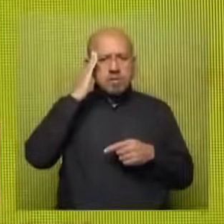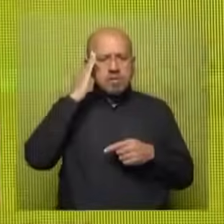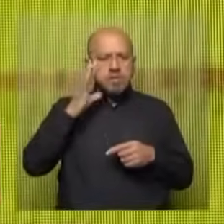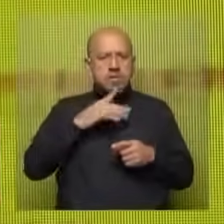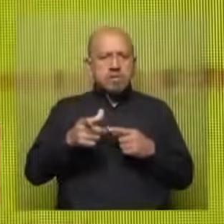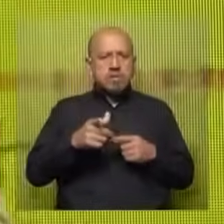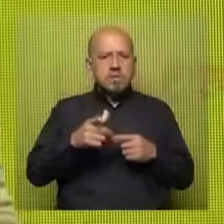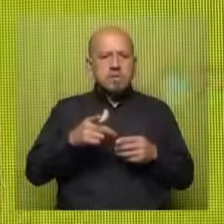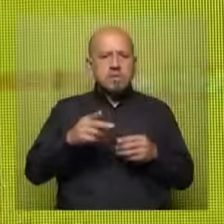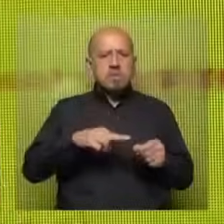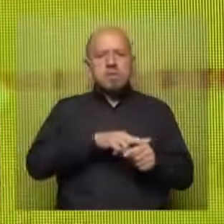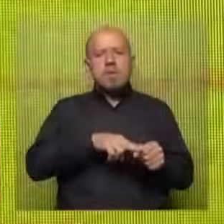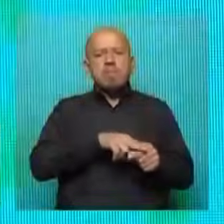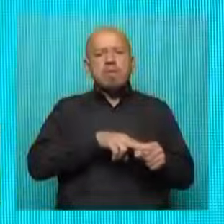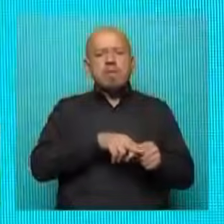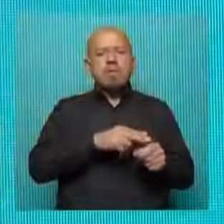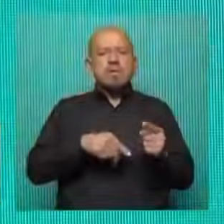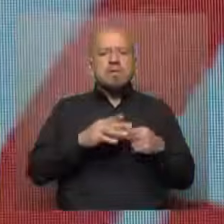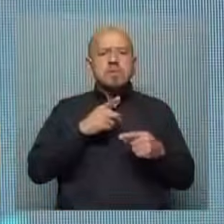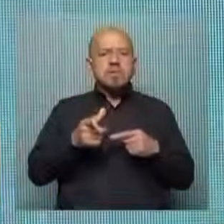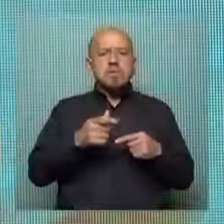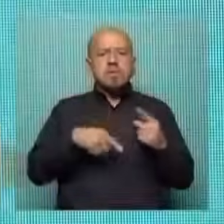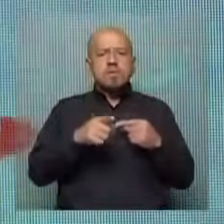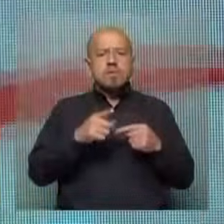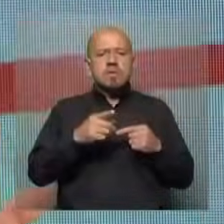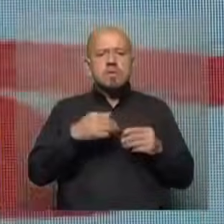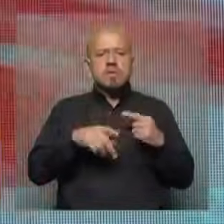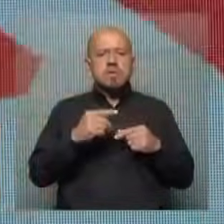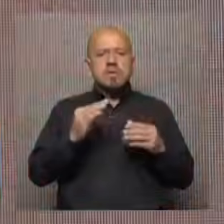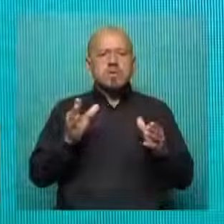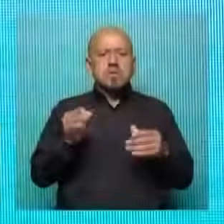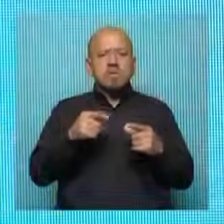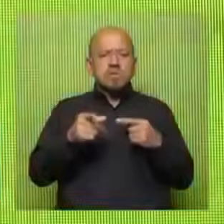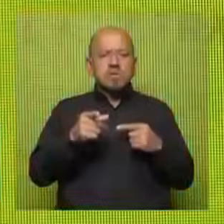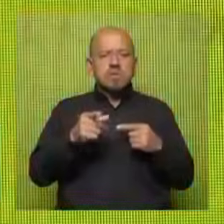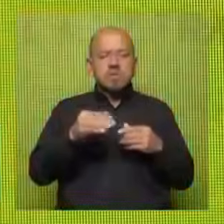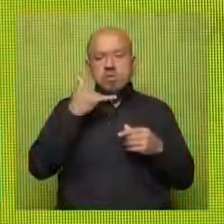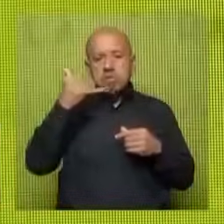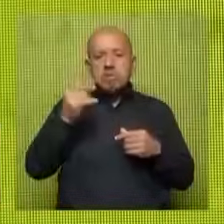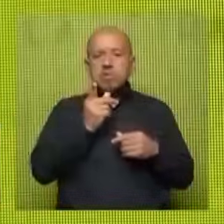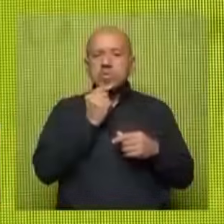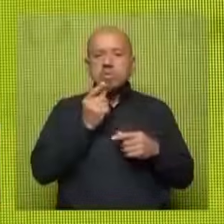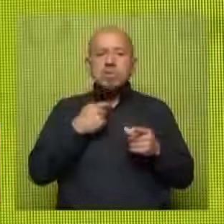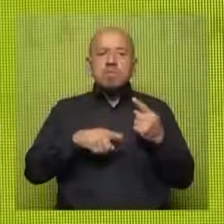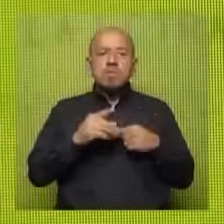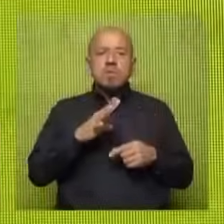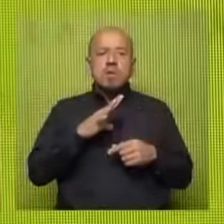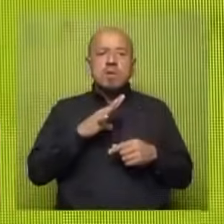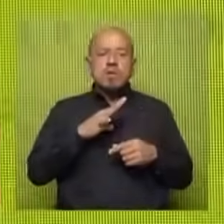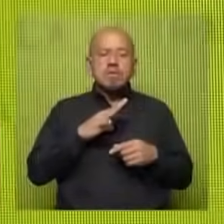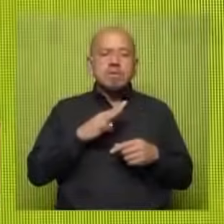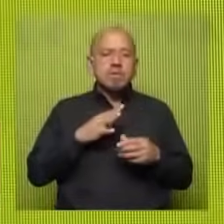boca de pasta base o que todos sabíamos que se metió un ladrón por la ventana, todos hubiéramos llamado a la policía. Sin embargo, hay como